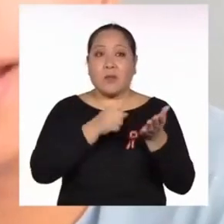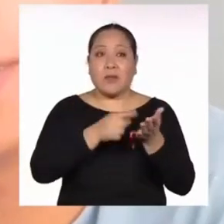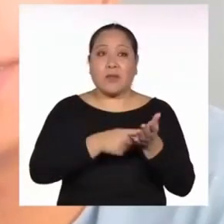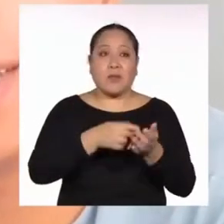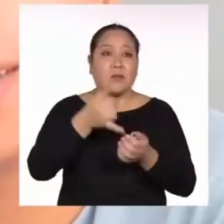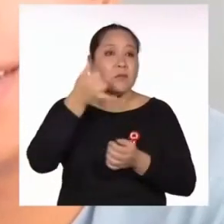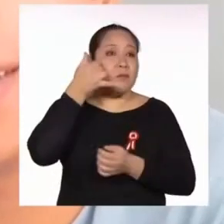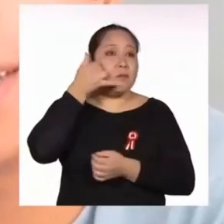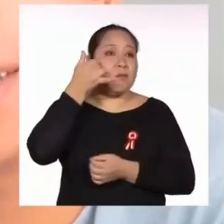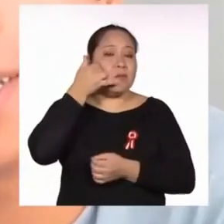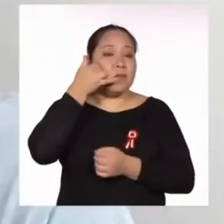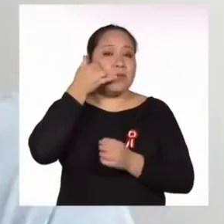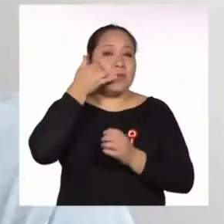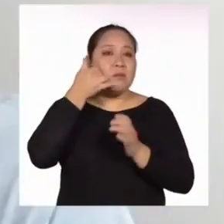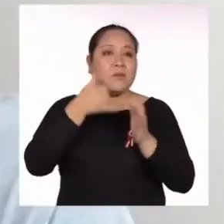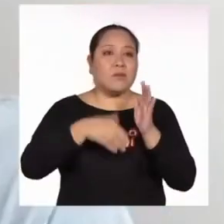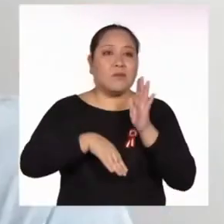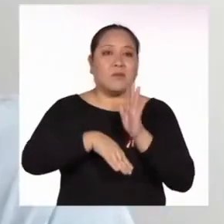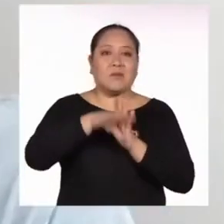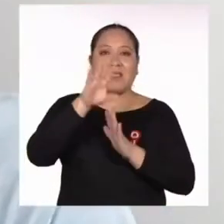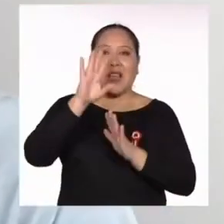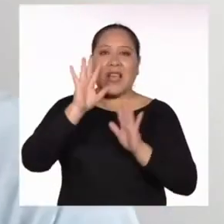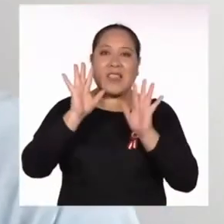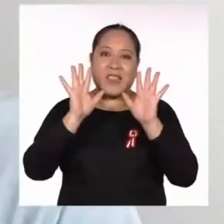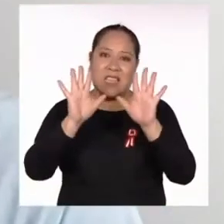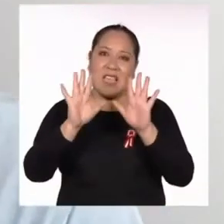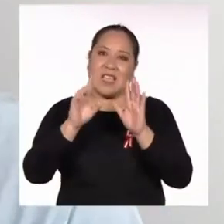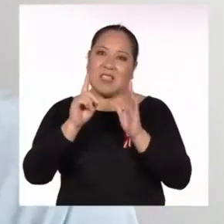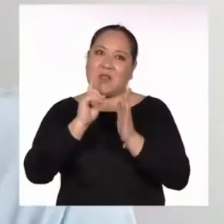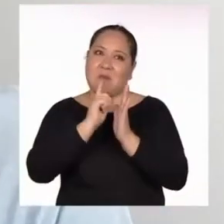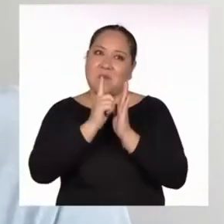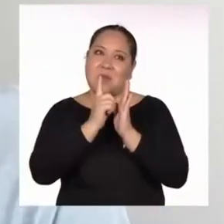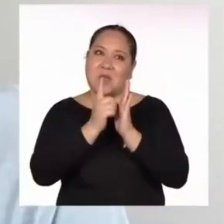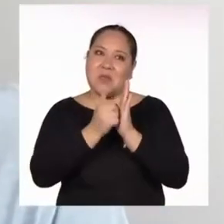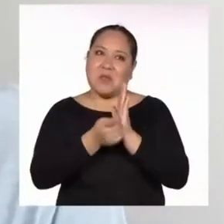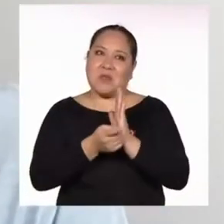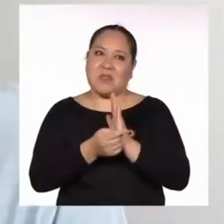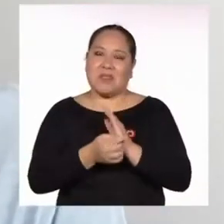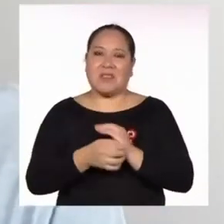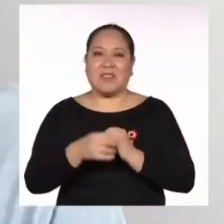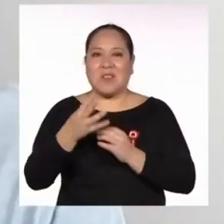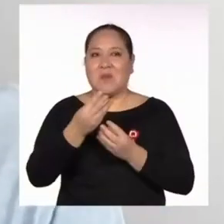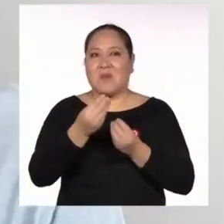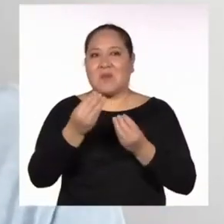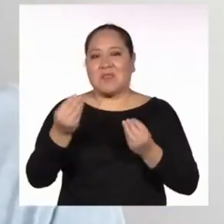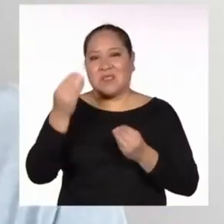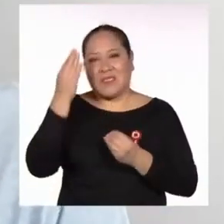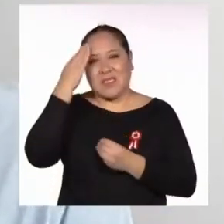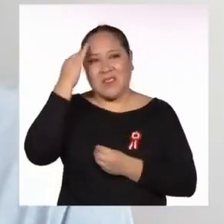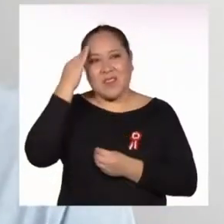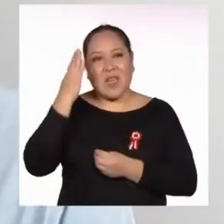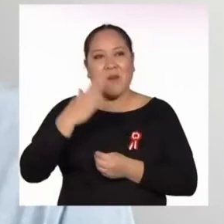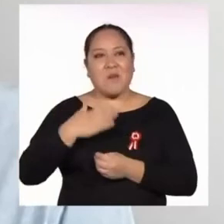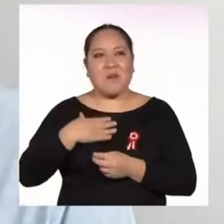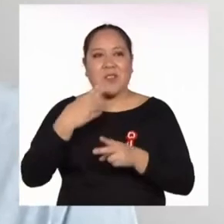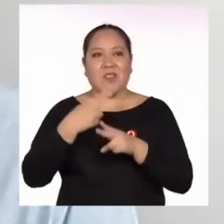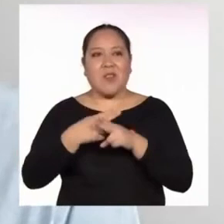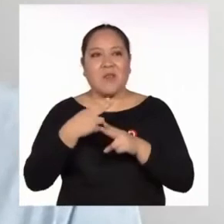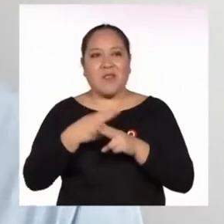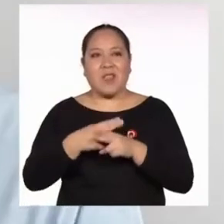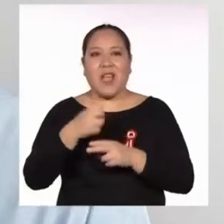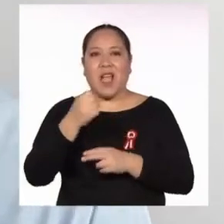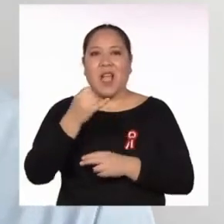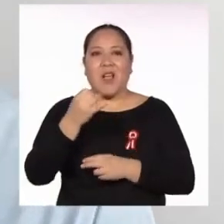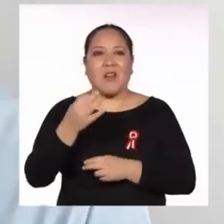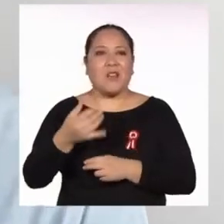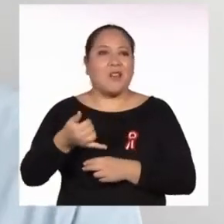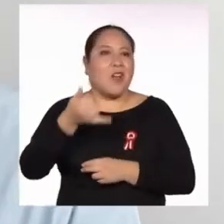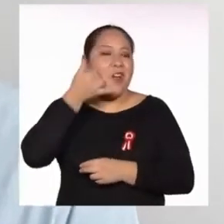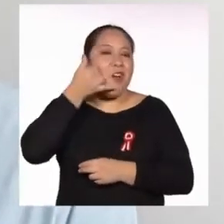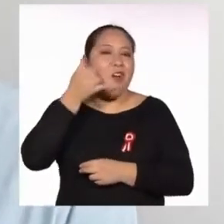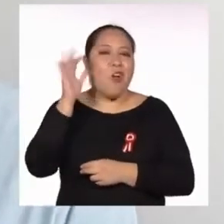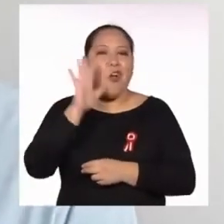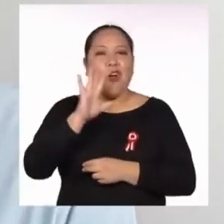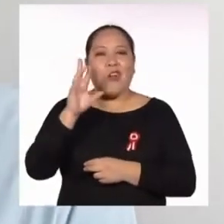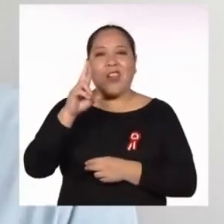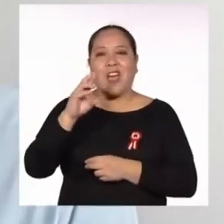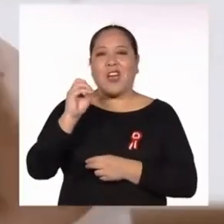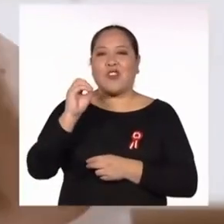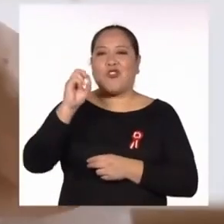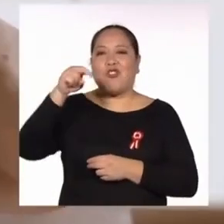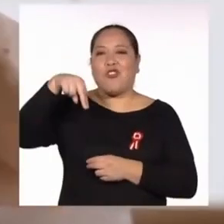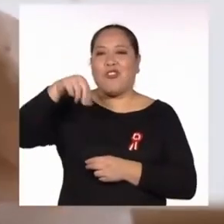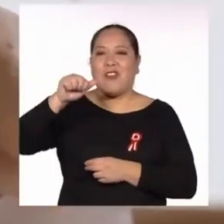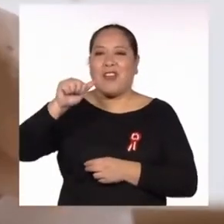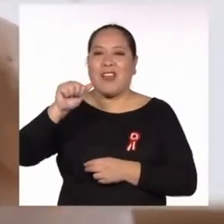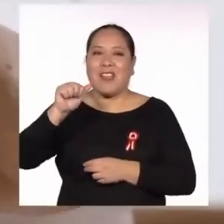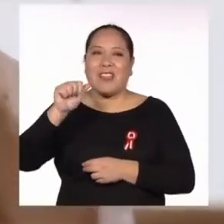llamada dura más de diez minutos bañolas había mi nombre pero bueno ya lo ronda